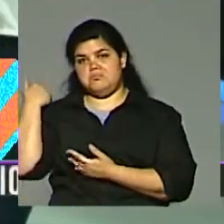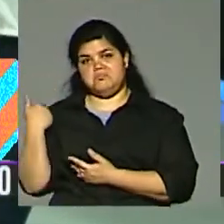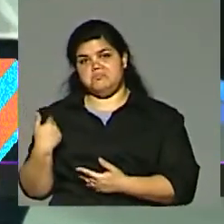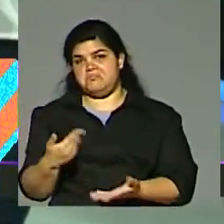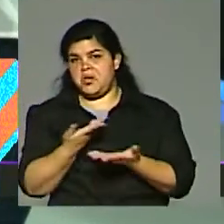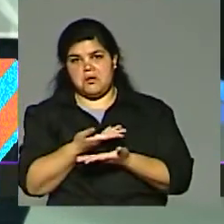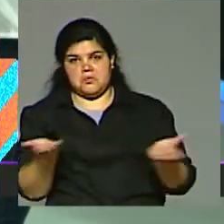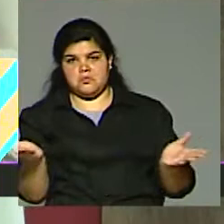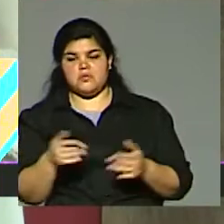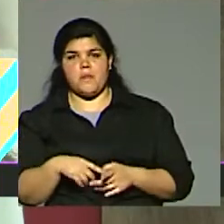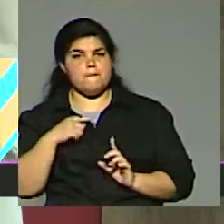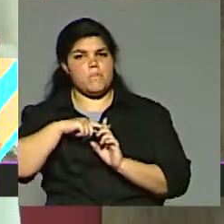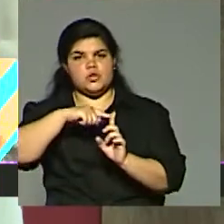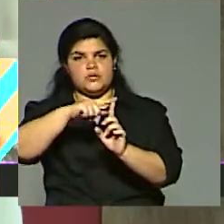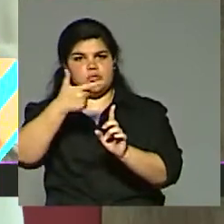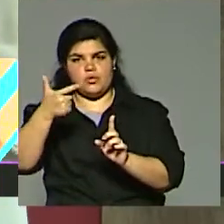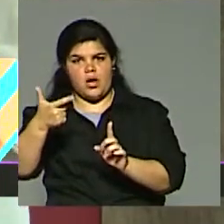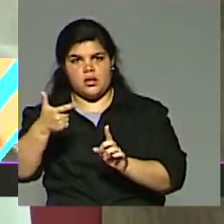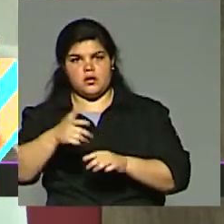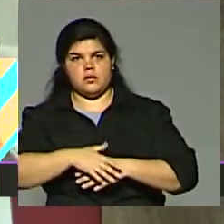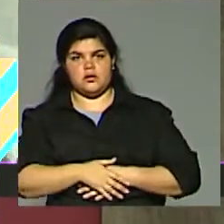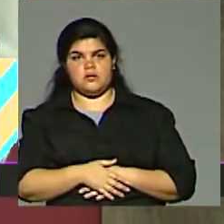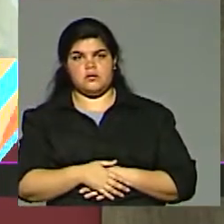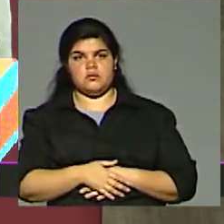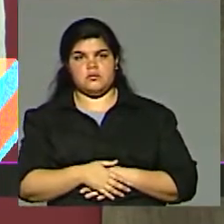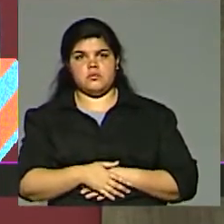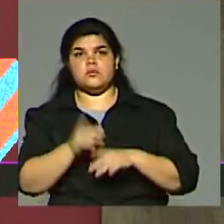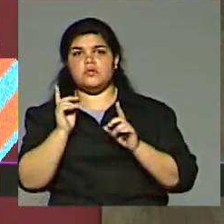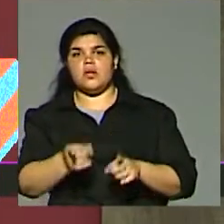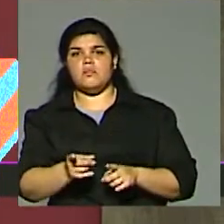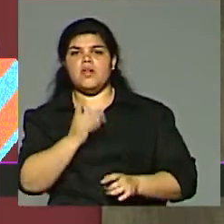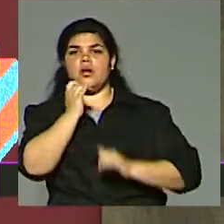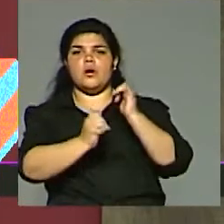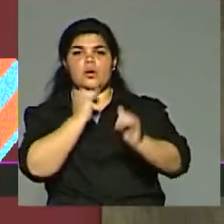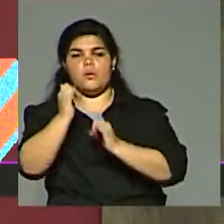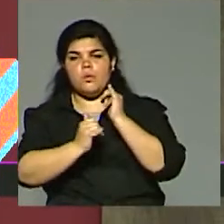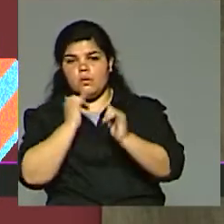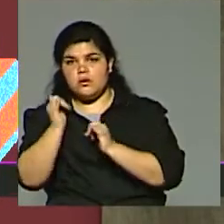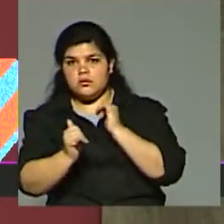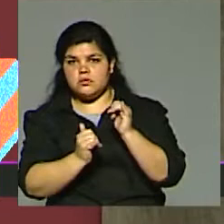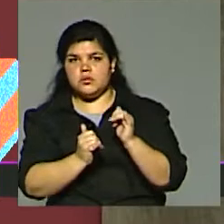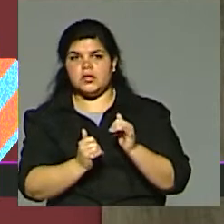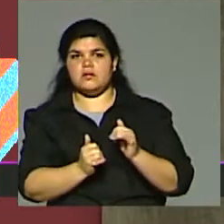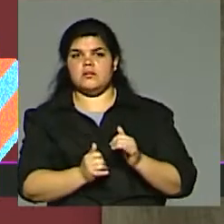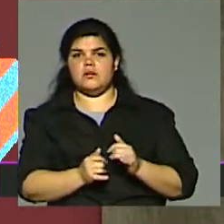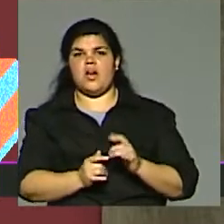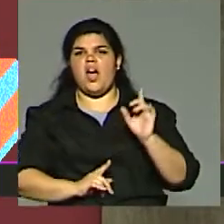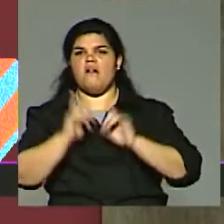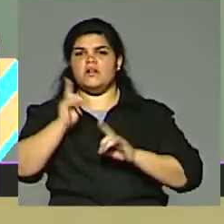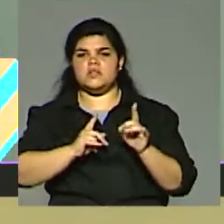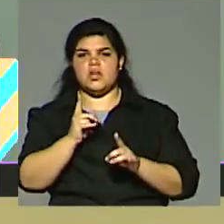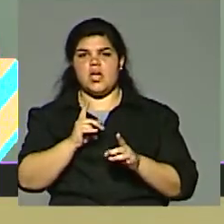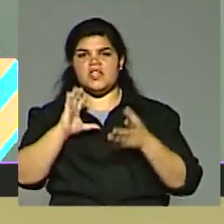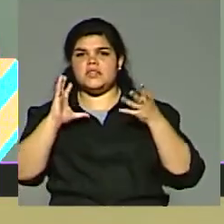el resultado no era positivo. No nos ha ido muy bien. Hablaban incluso de una especie de decadencia del sistema